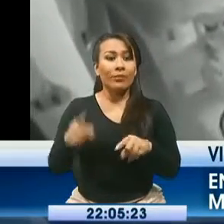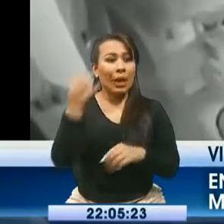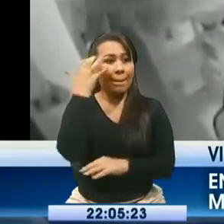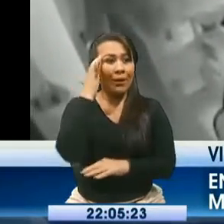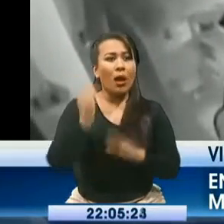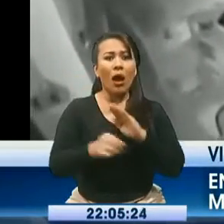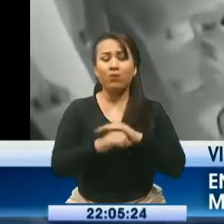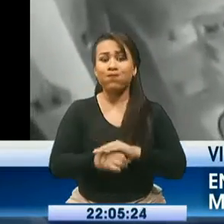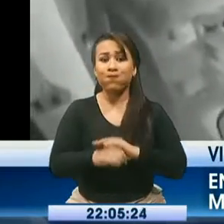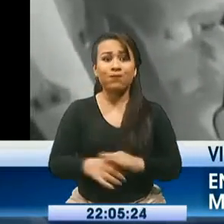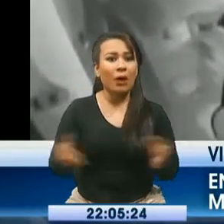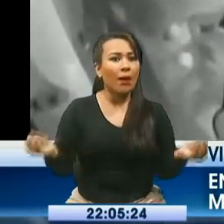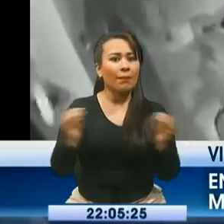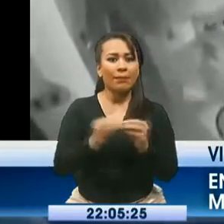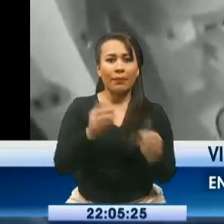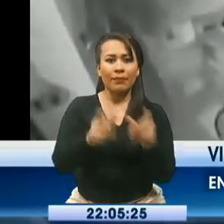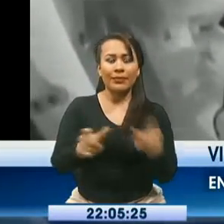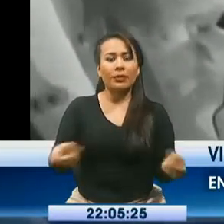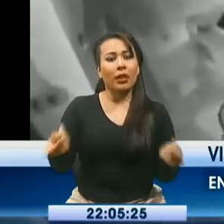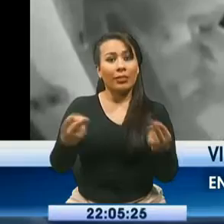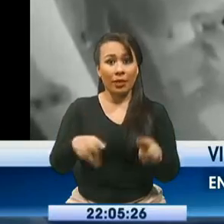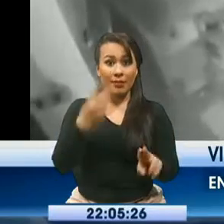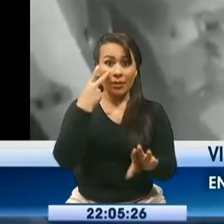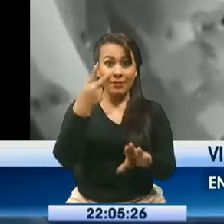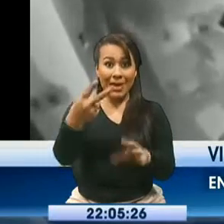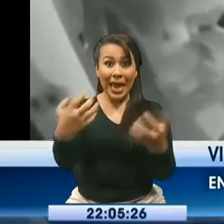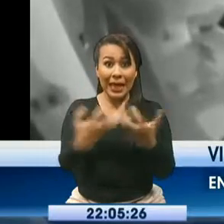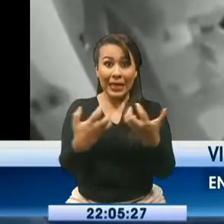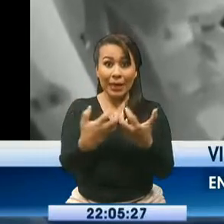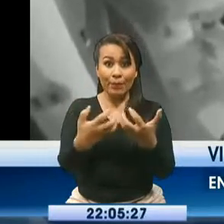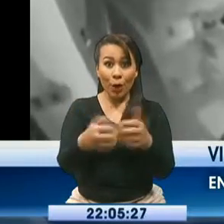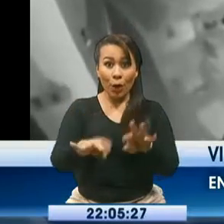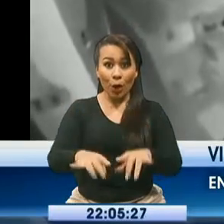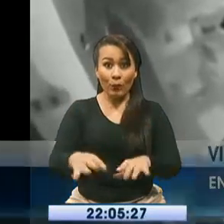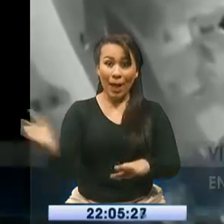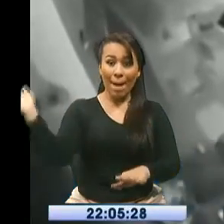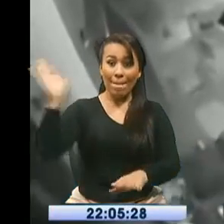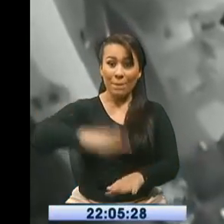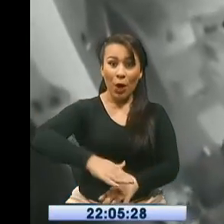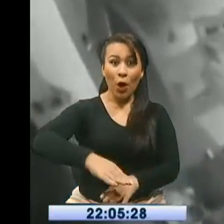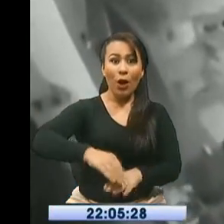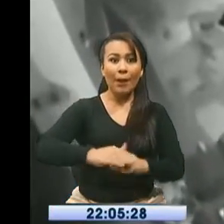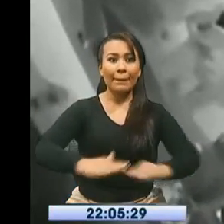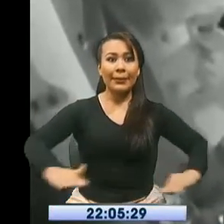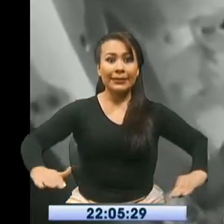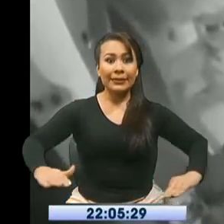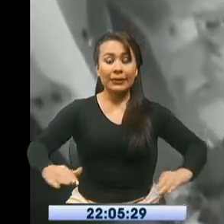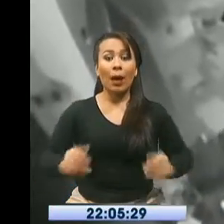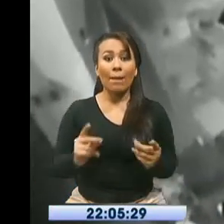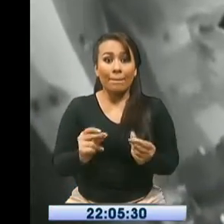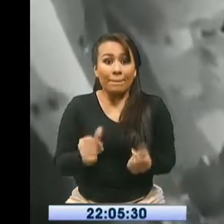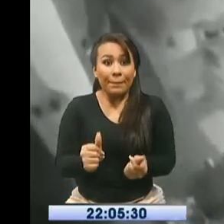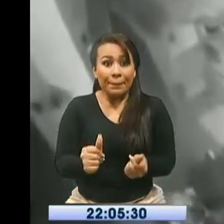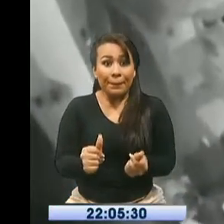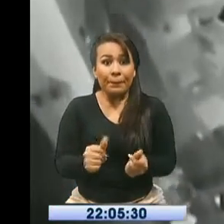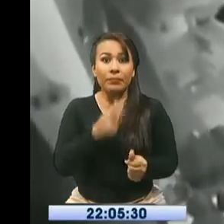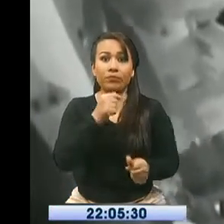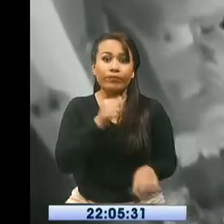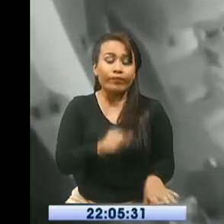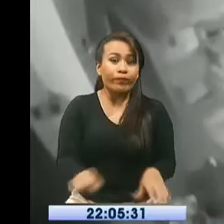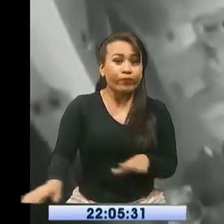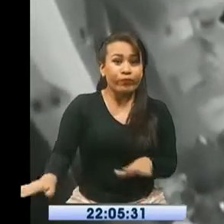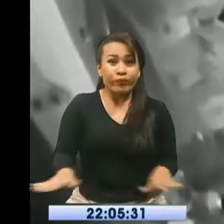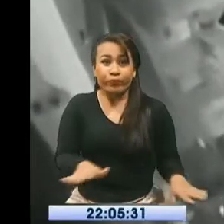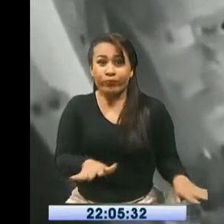pánico aumentaron. Además, podemos ver que los equipos informáticos se cayeron al piso. En poco tiempo, la tragedia